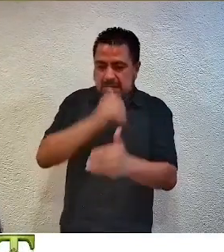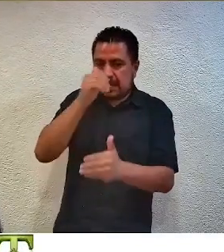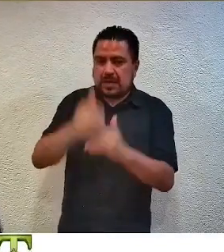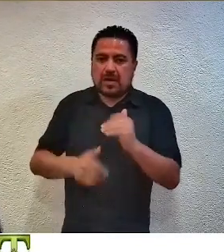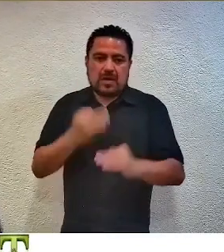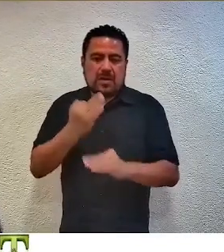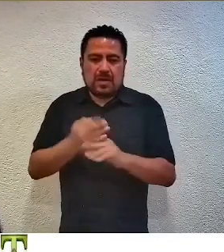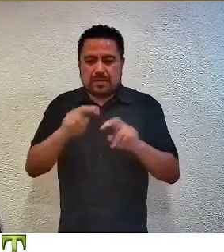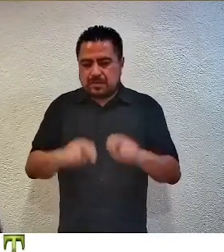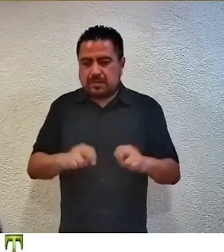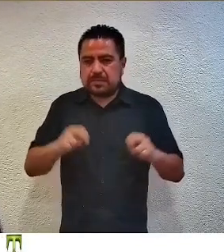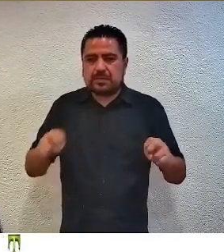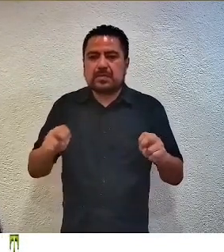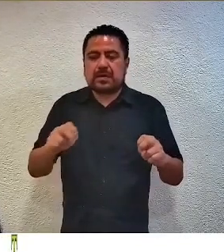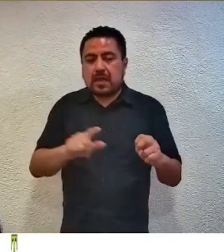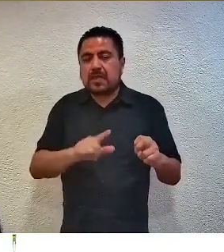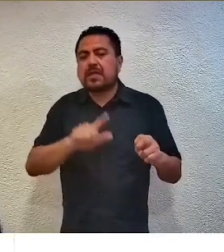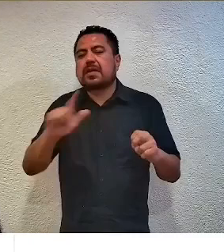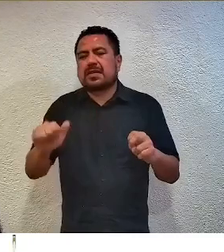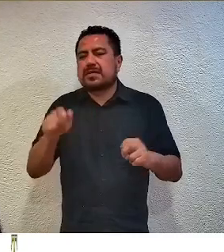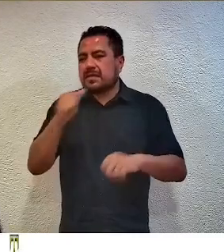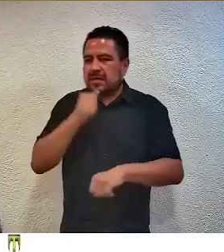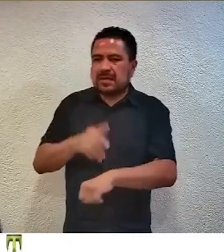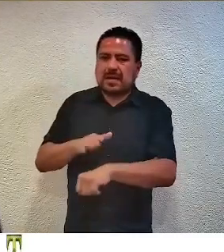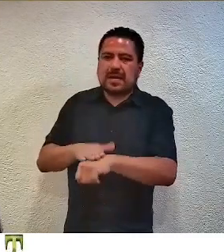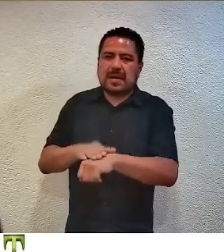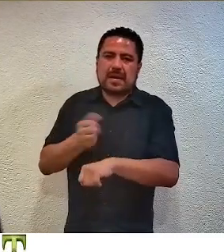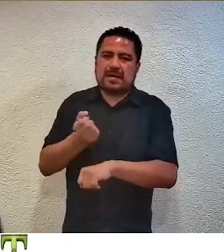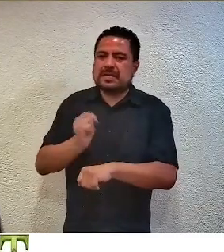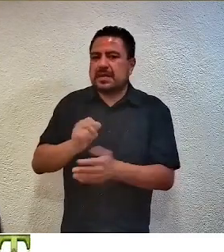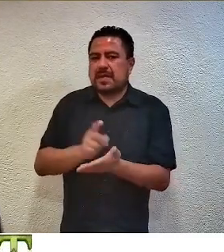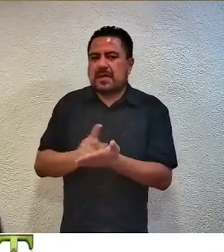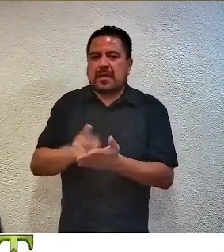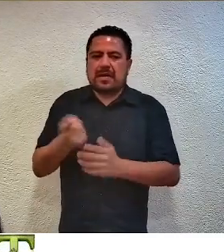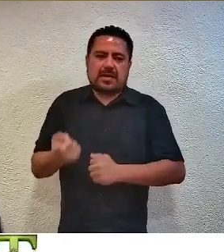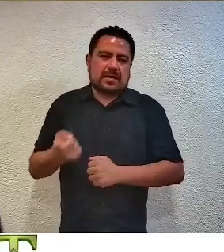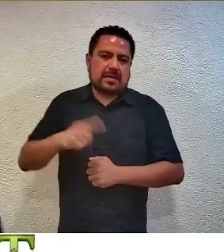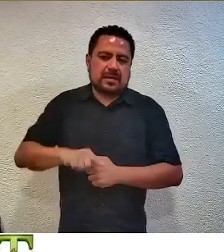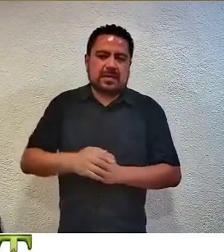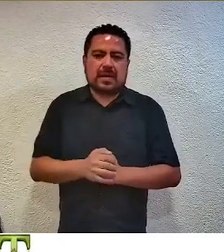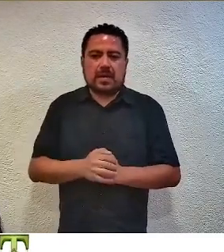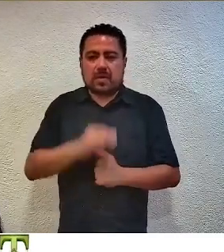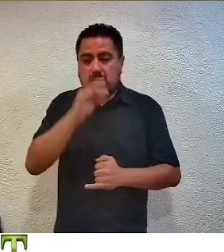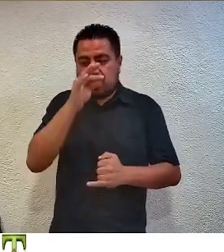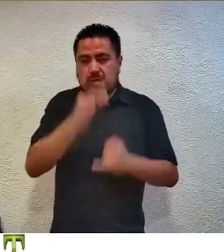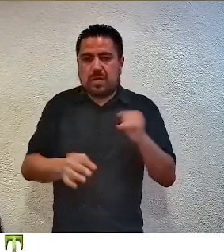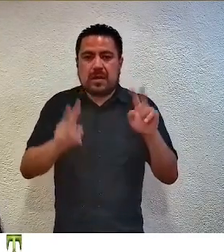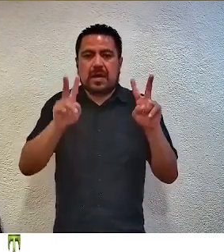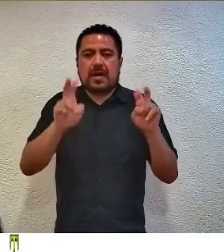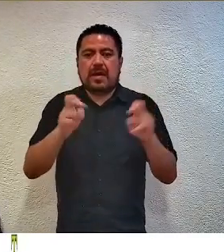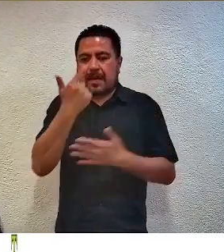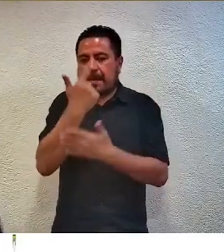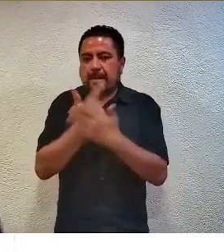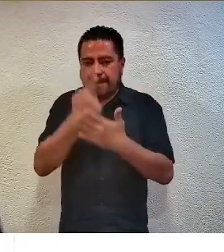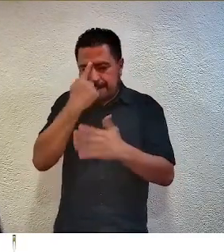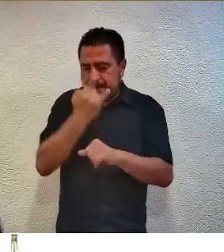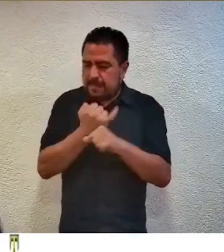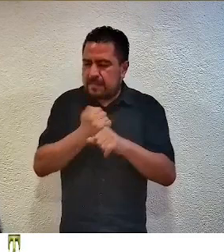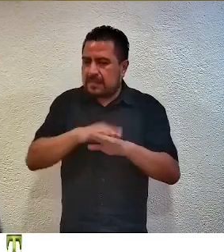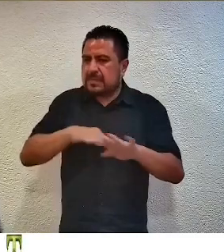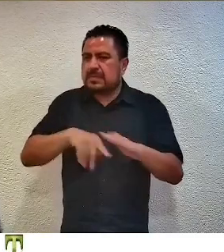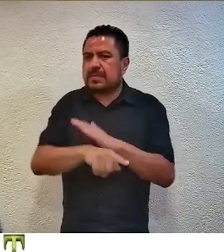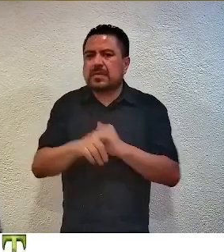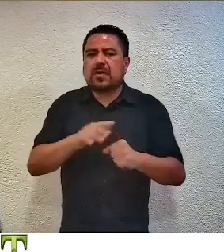presente sesión y, en consecuencia, notifíquese como en derecho corresponda. El último asunto listado para analizar y